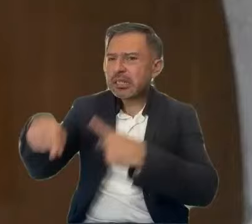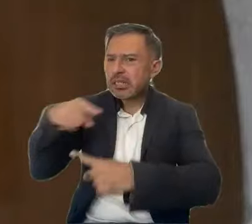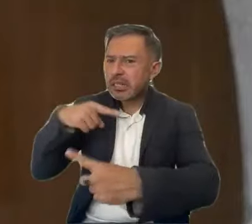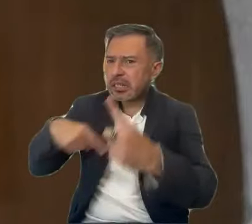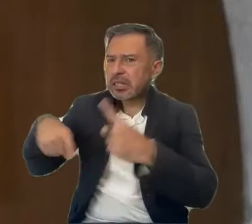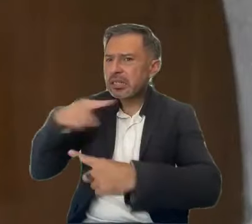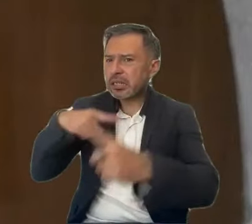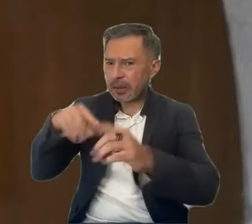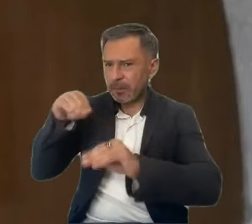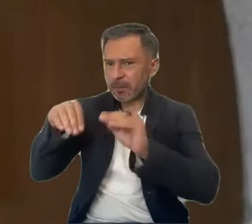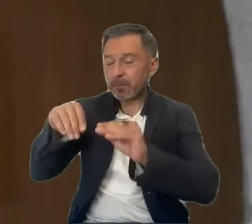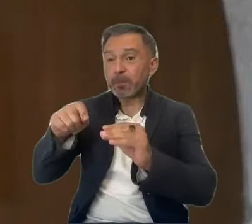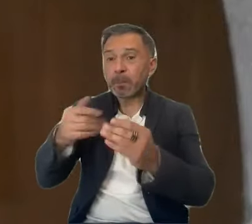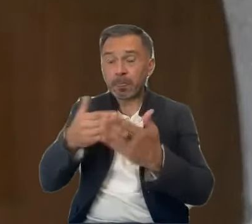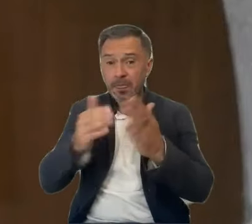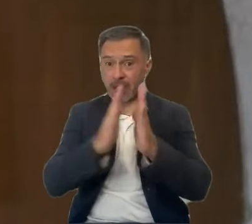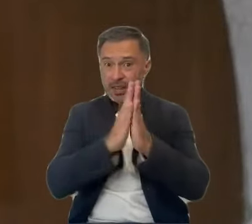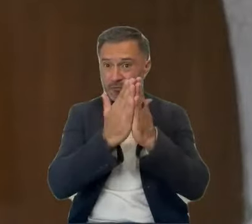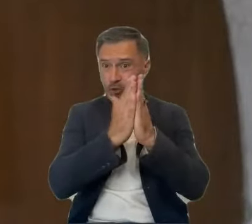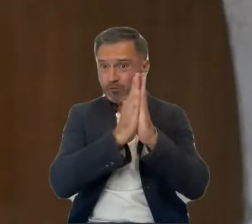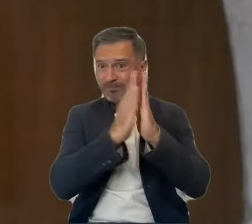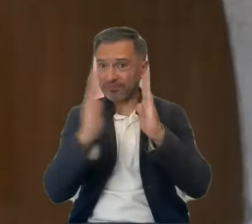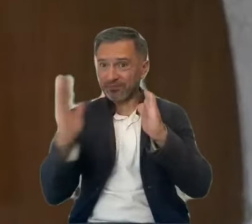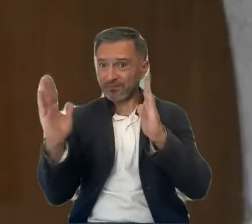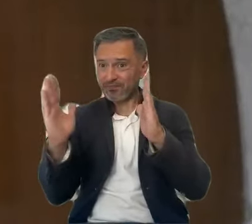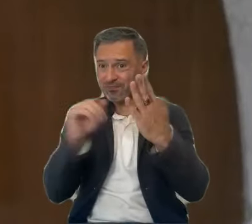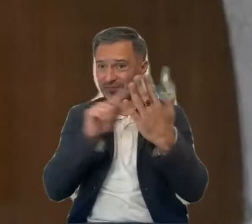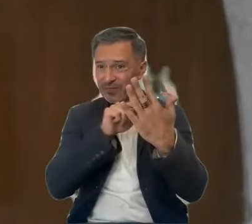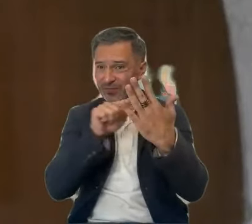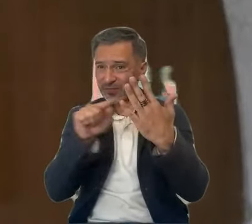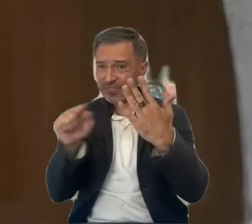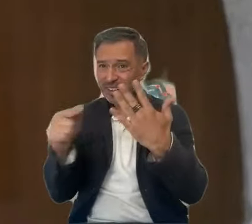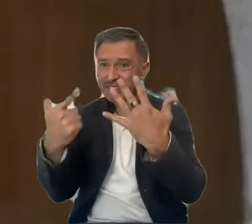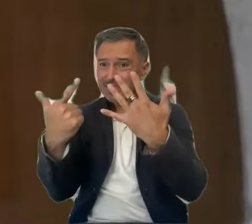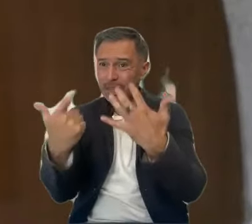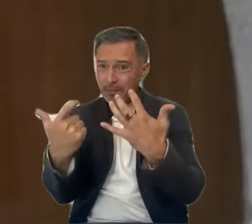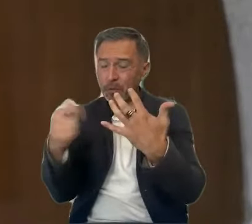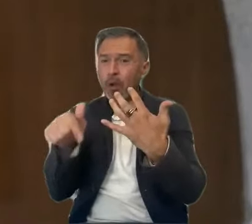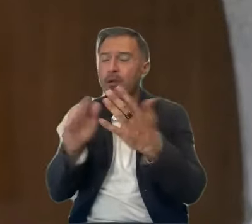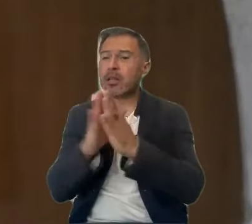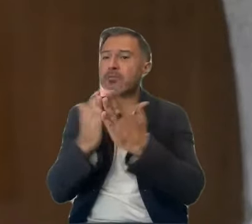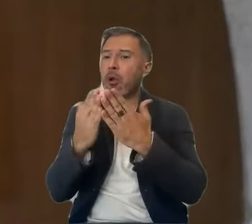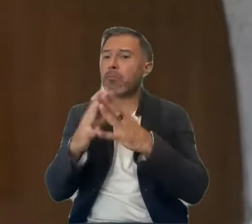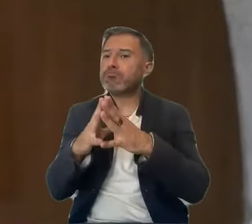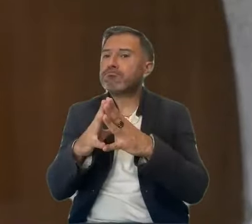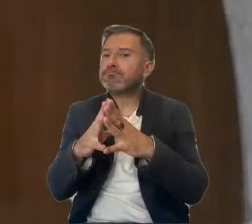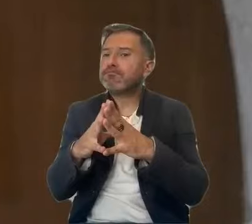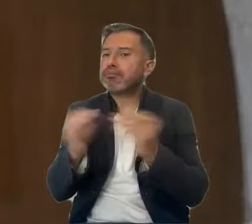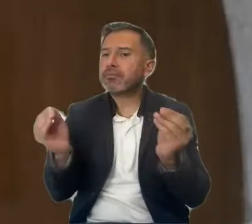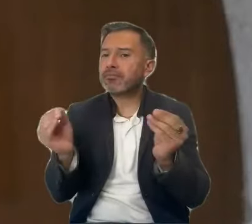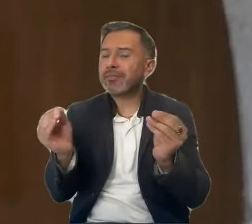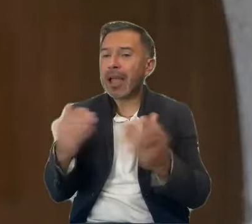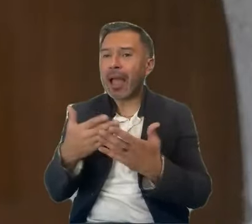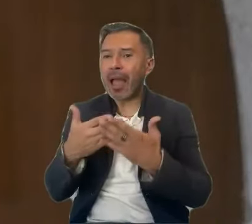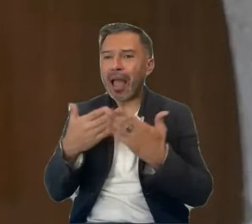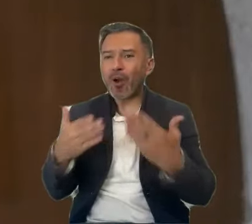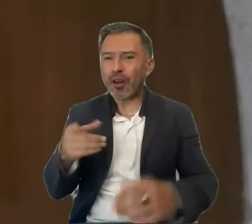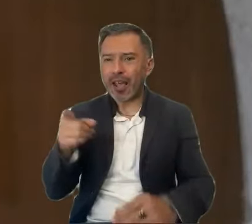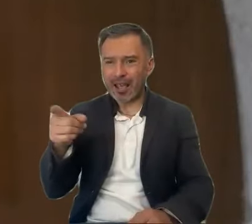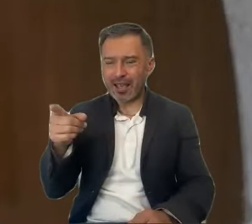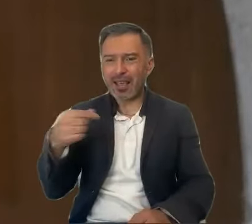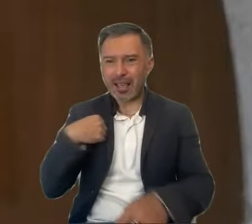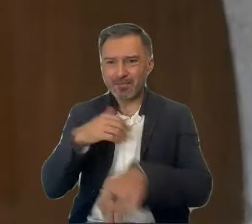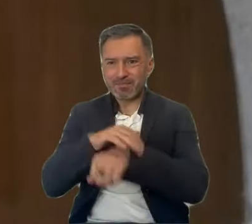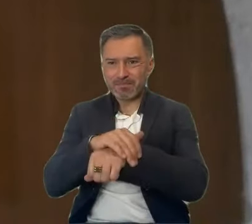séptimo desapareció y hoy quiero reconocer y saludar a mi amigo exdiputado de